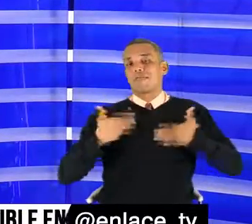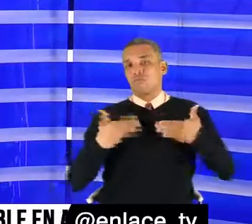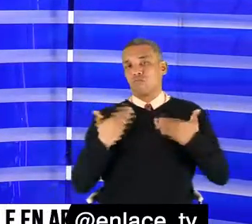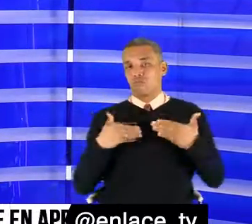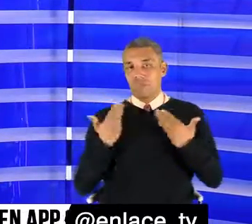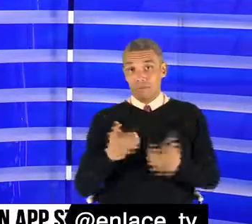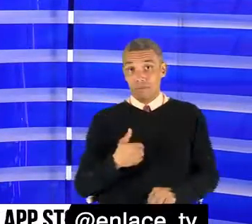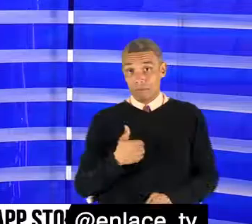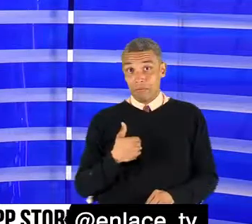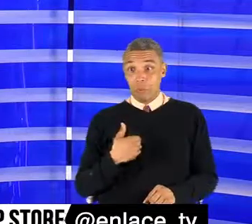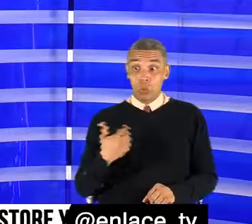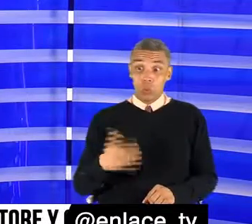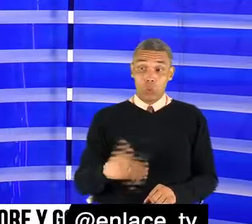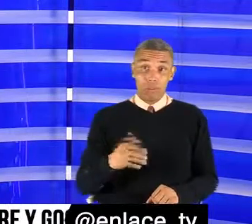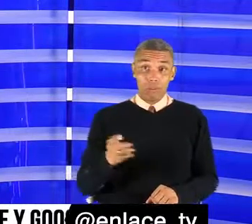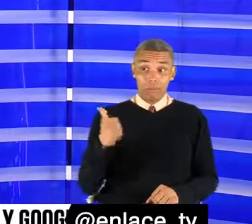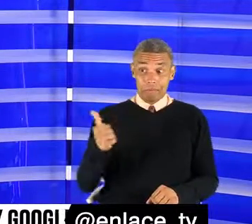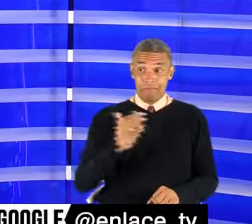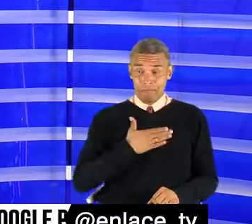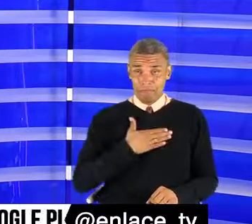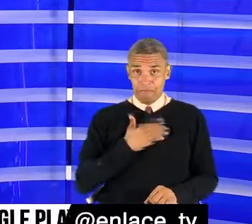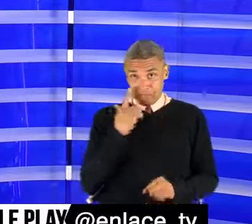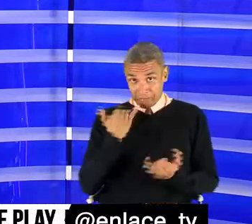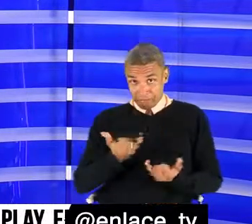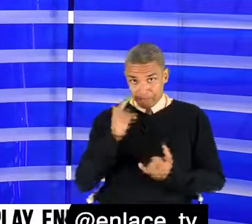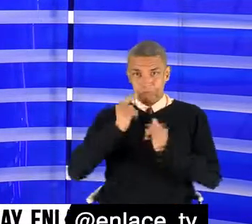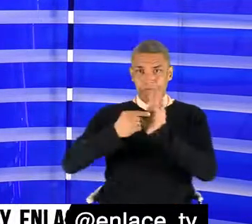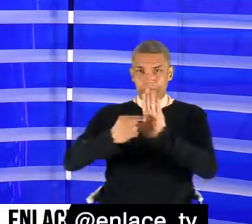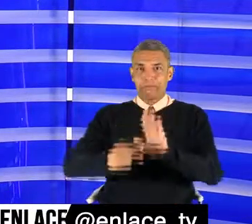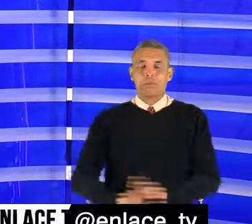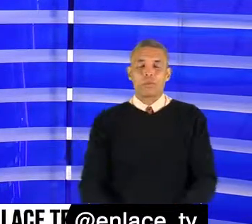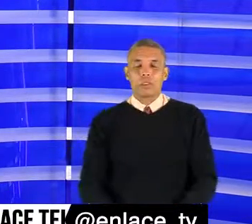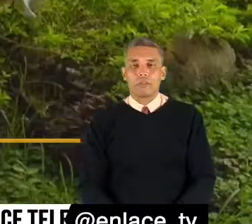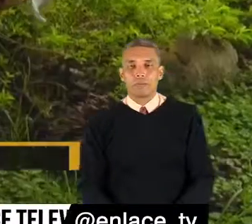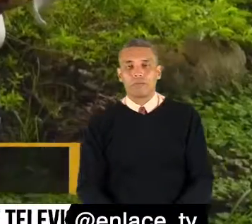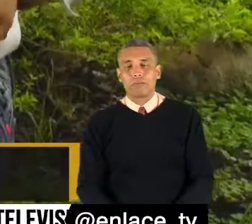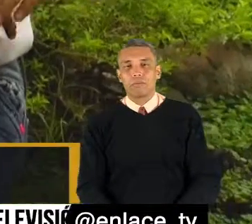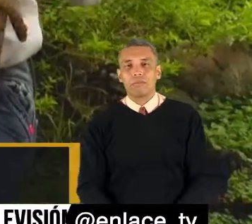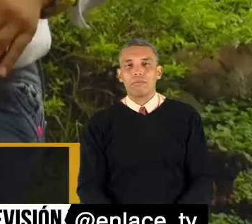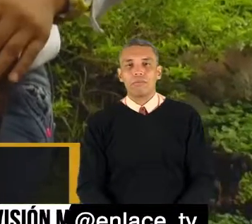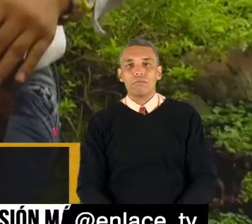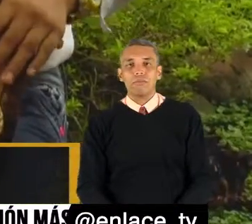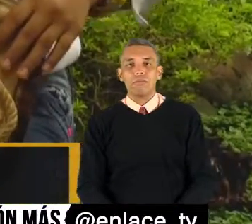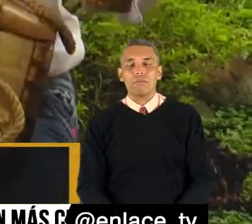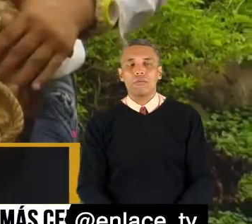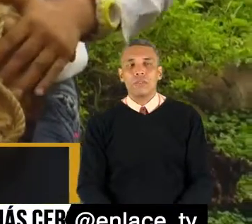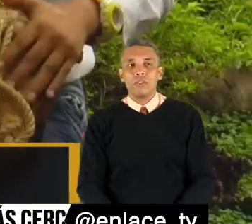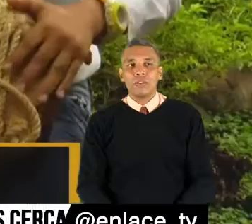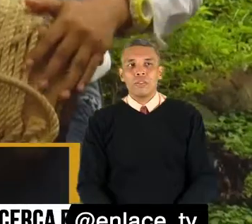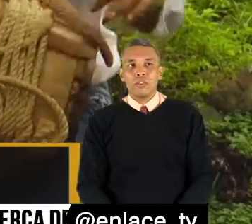bastante interesante, de la cual les hablaremos a continuación. Hola, corriente,